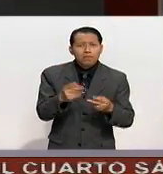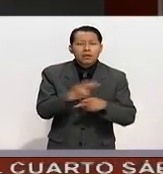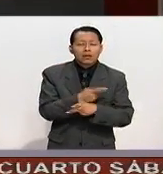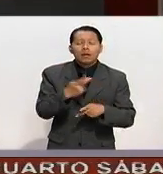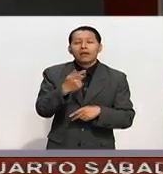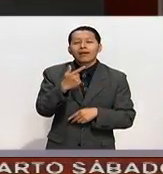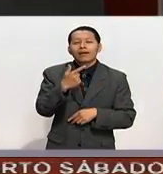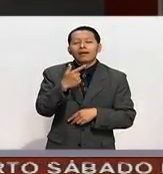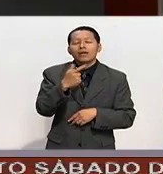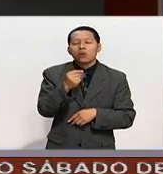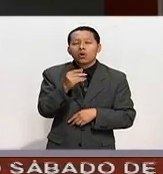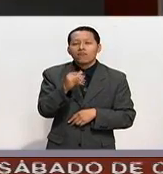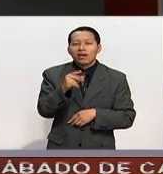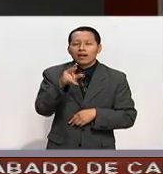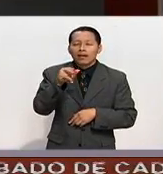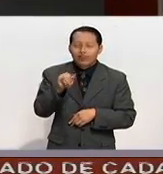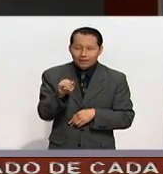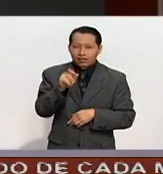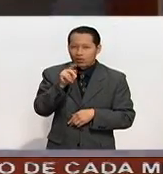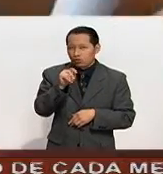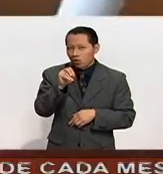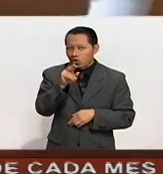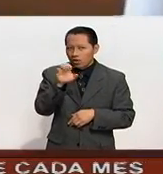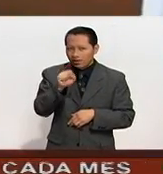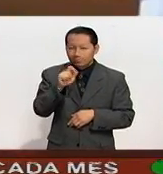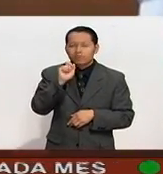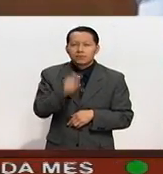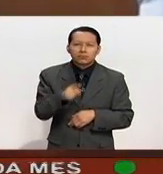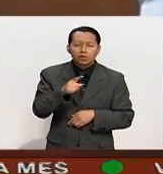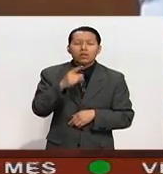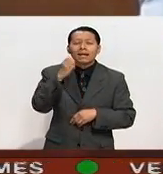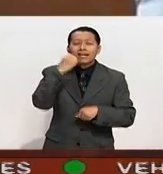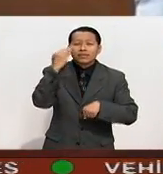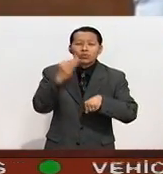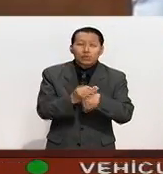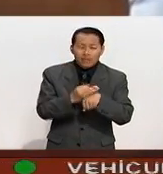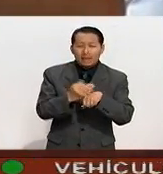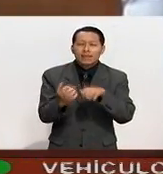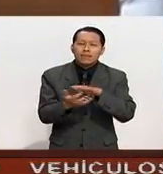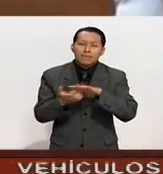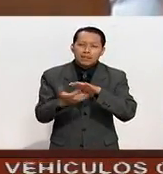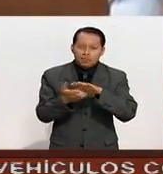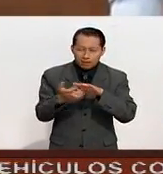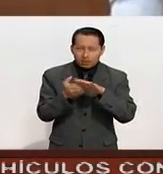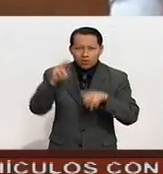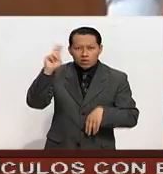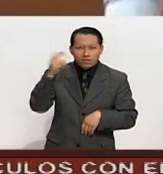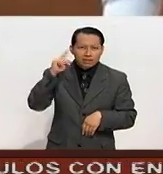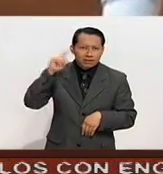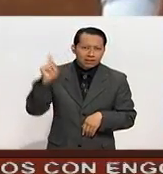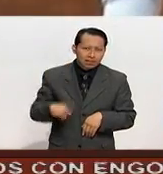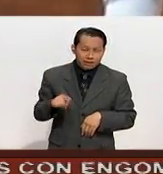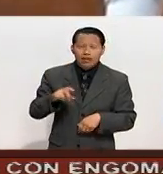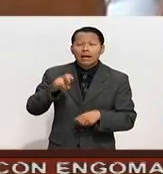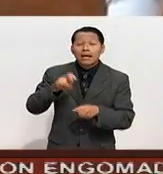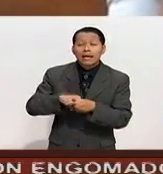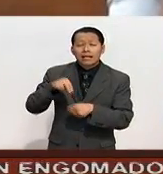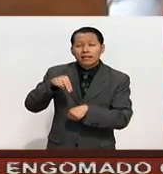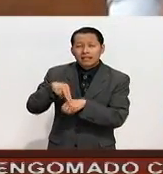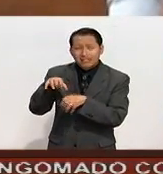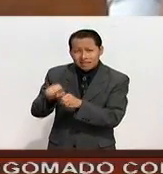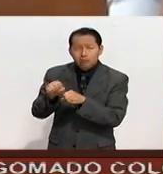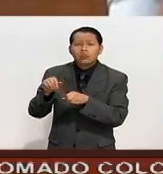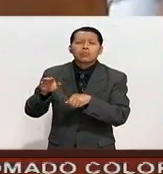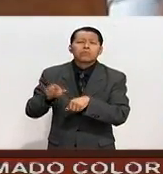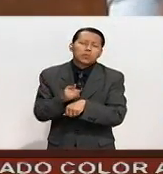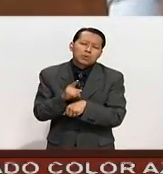Giovanni Torres Becerra. Ella es estudiante de minería de la Universidad Autónoma de Zacatecas, quien fuera detenido en Nicaragua porque